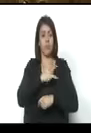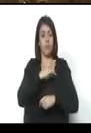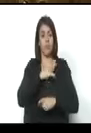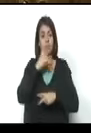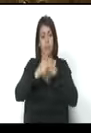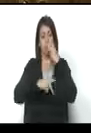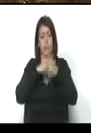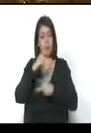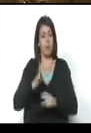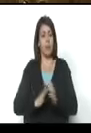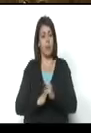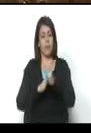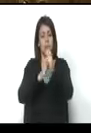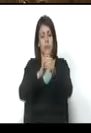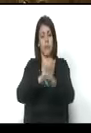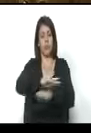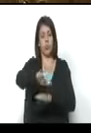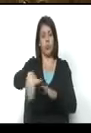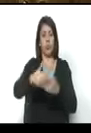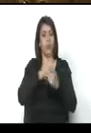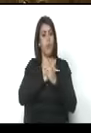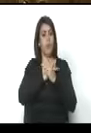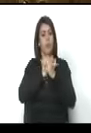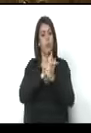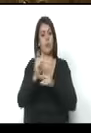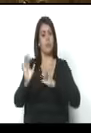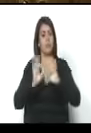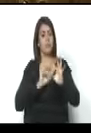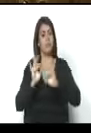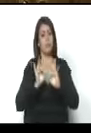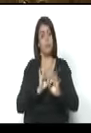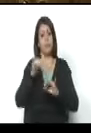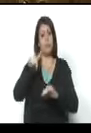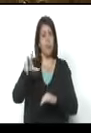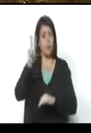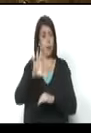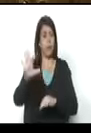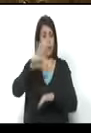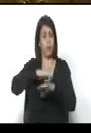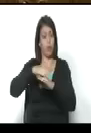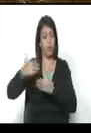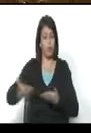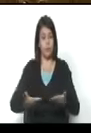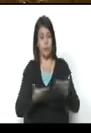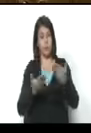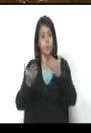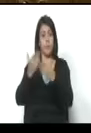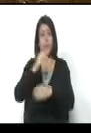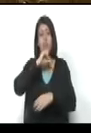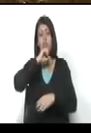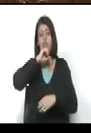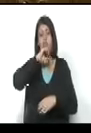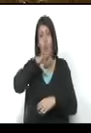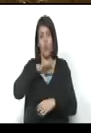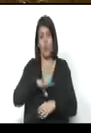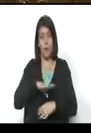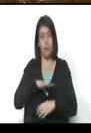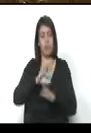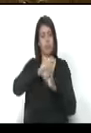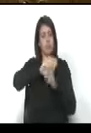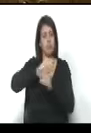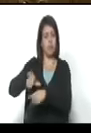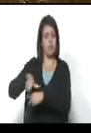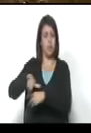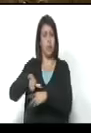político, orientándolo a toda la voluntad y capacidad del Estado puesta al servicio de los históricamente